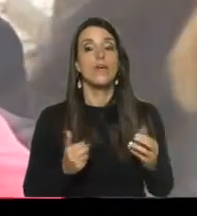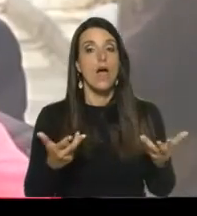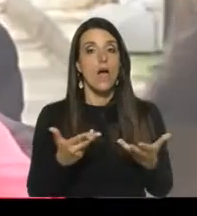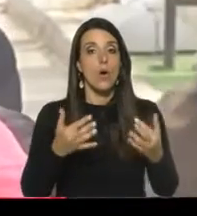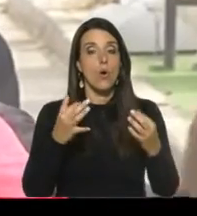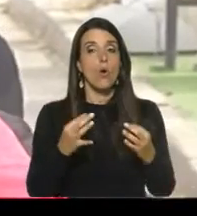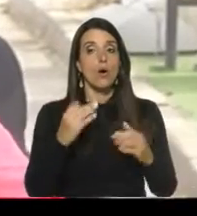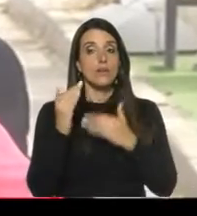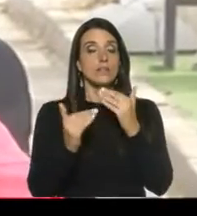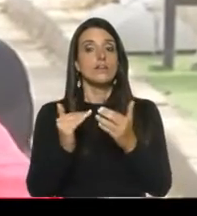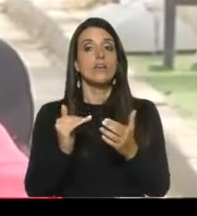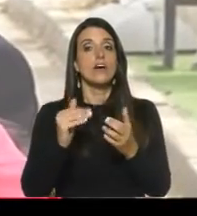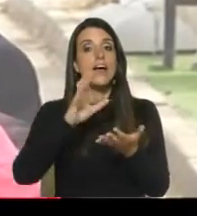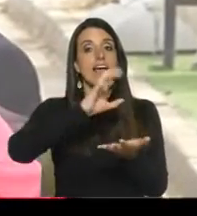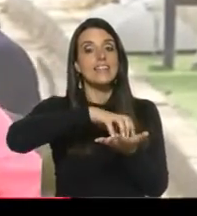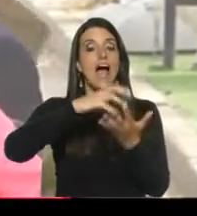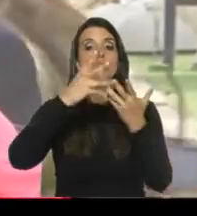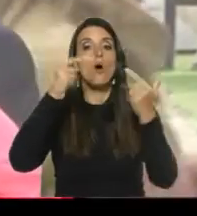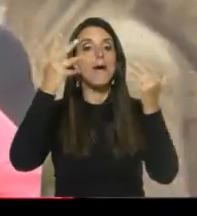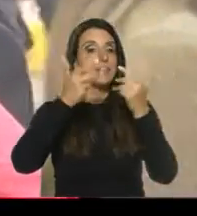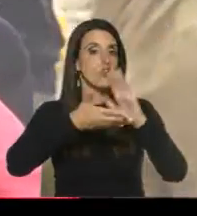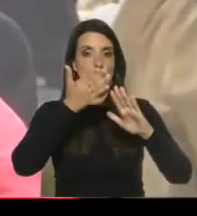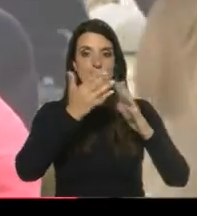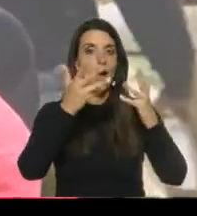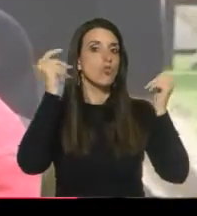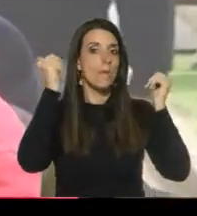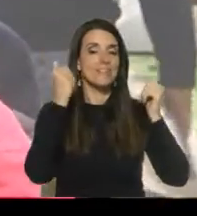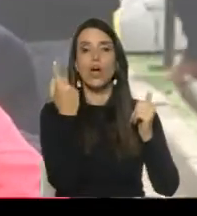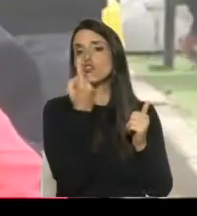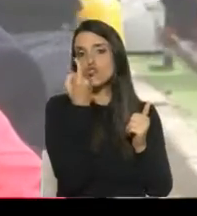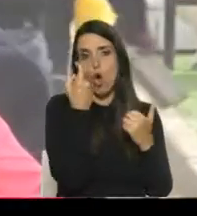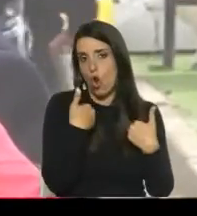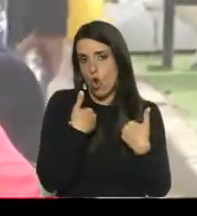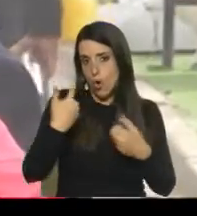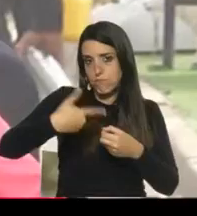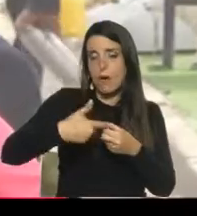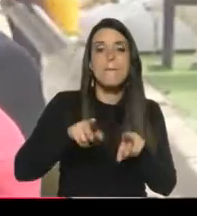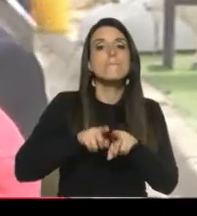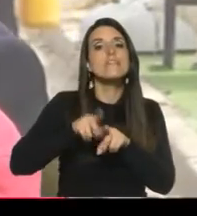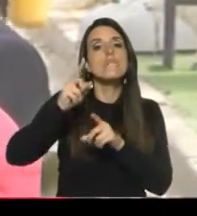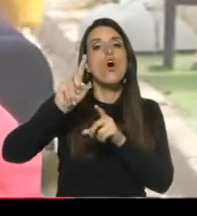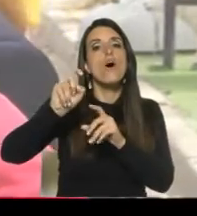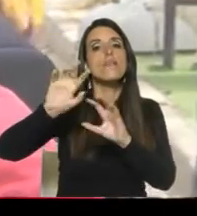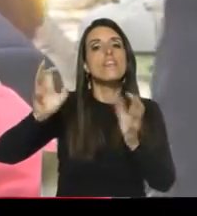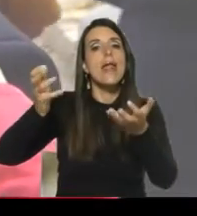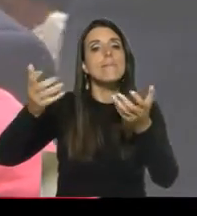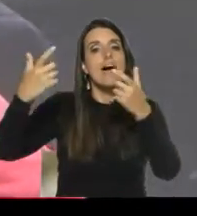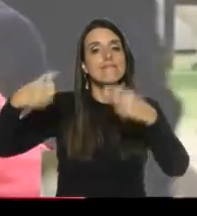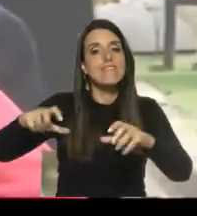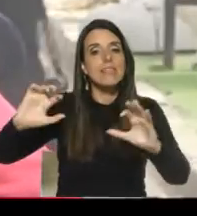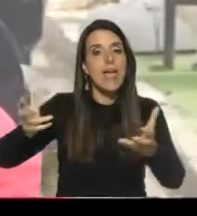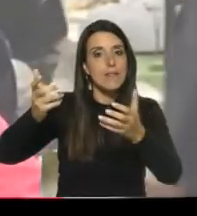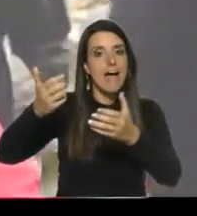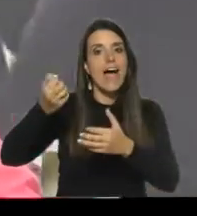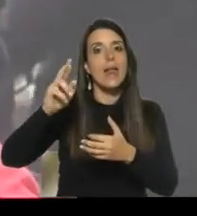el desarrollo de estaciones modulares automáticas de autoservicio, como las que ya hay en Termas de Arapey, que fue inaugurada en octubre del 2019, y